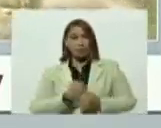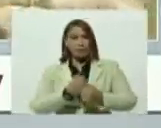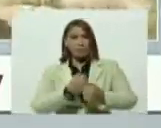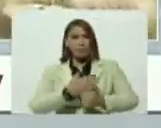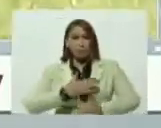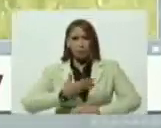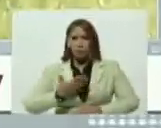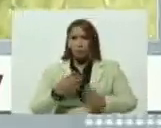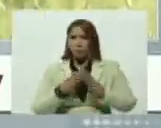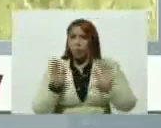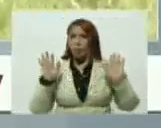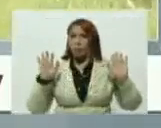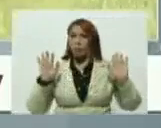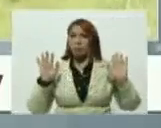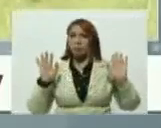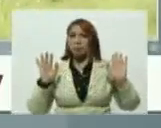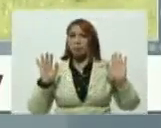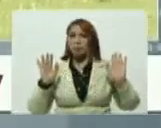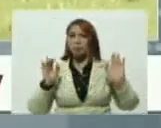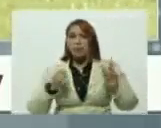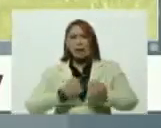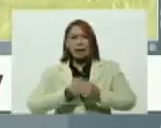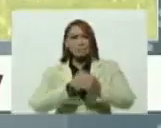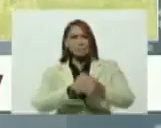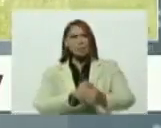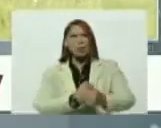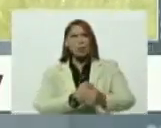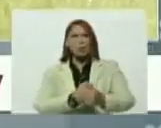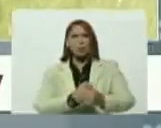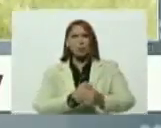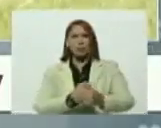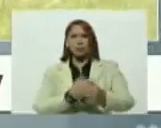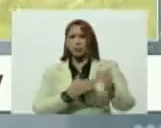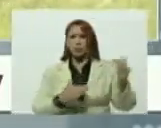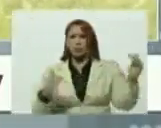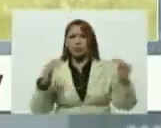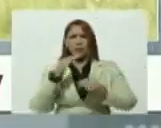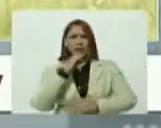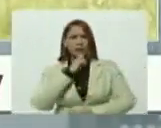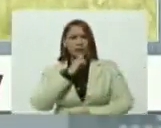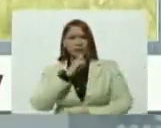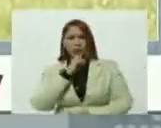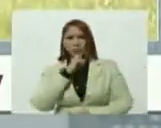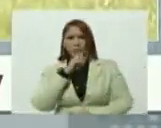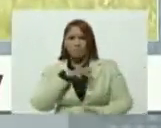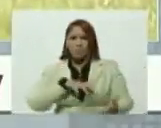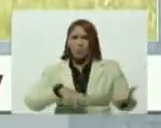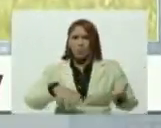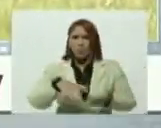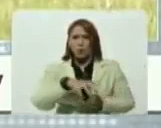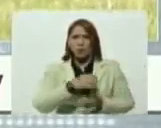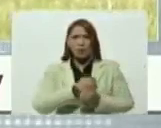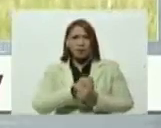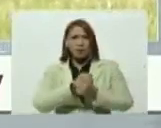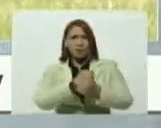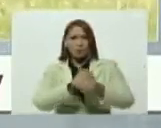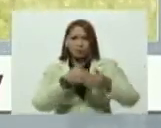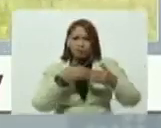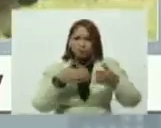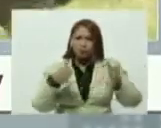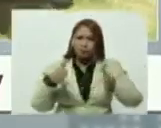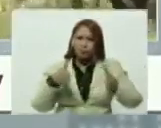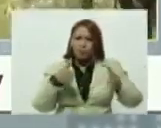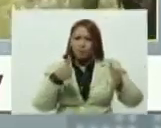todo. El amor sobrepone dificultades, problemas. El amor abre los